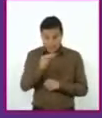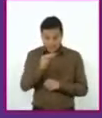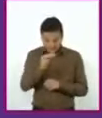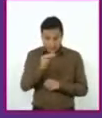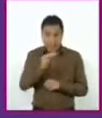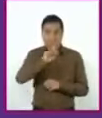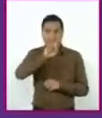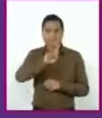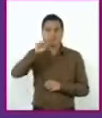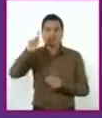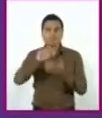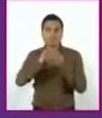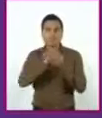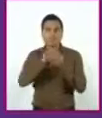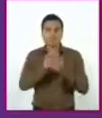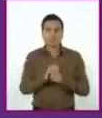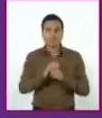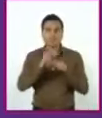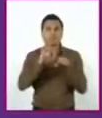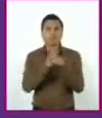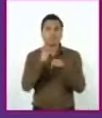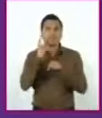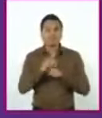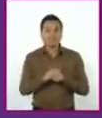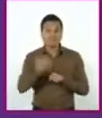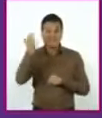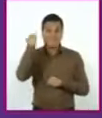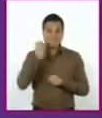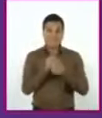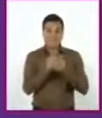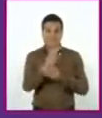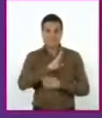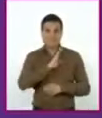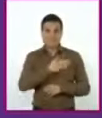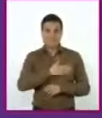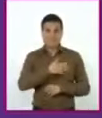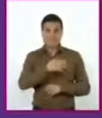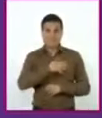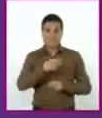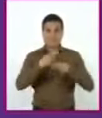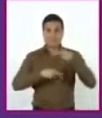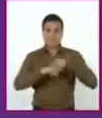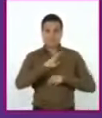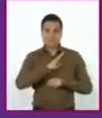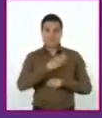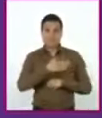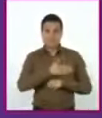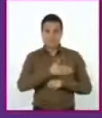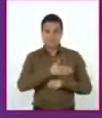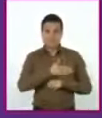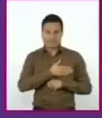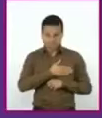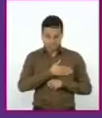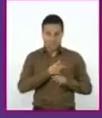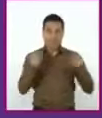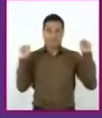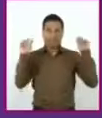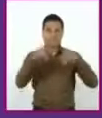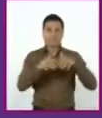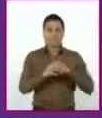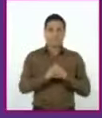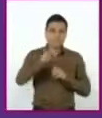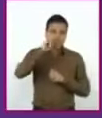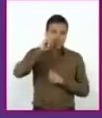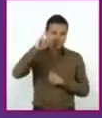el académico, porque a la capital de la Nueva España acudían españoles procedentes de la península ibérica,